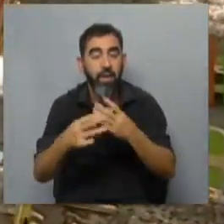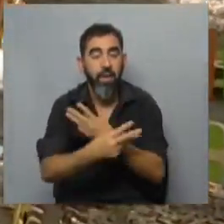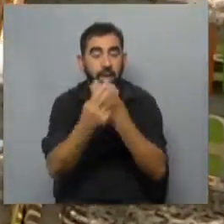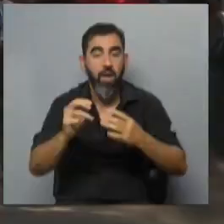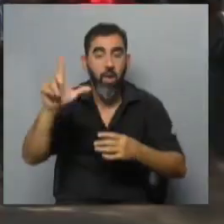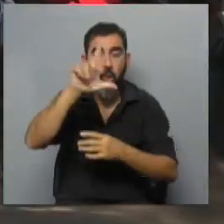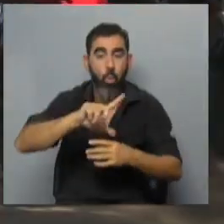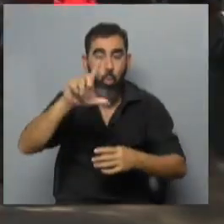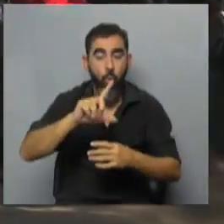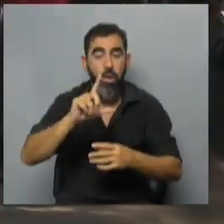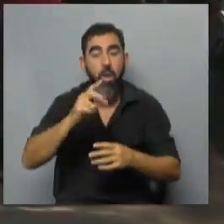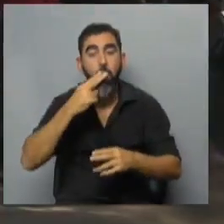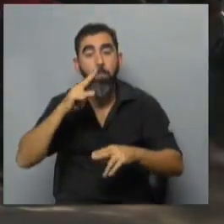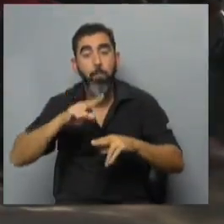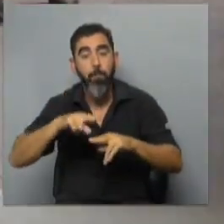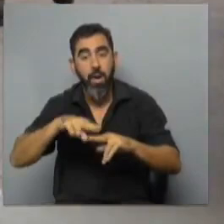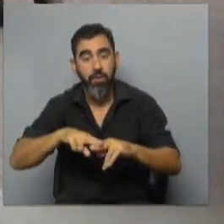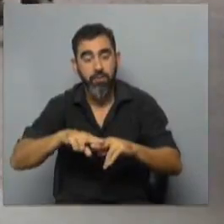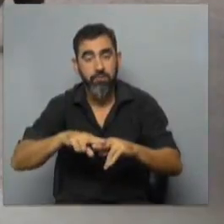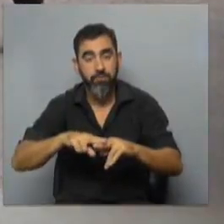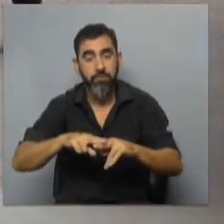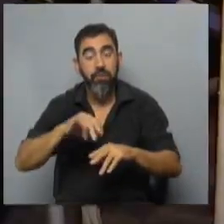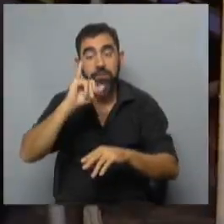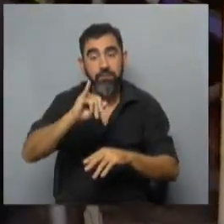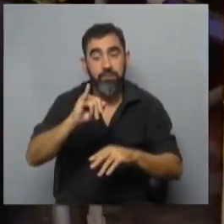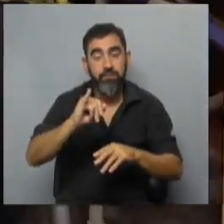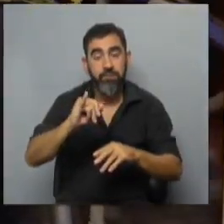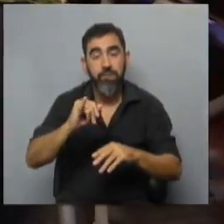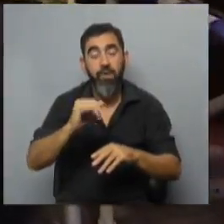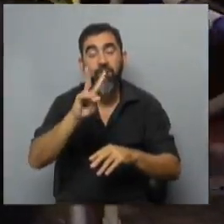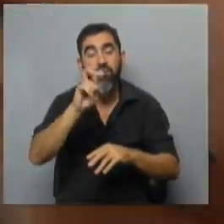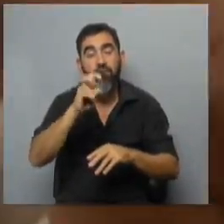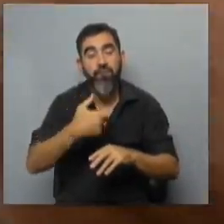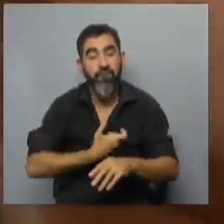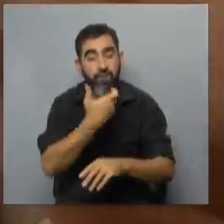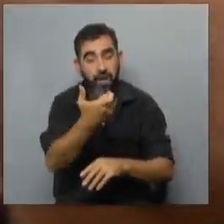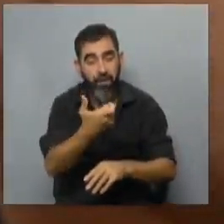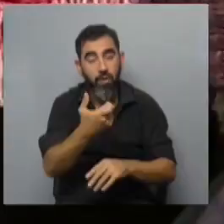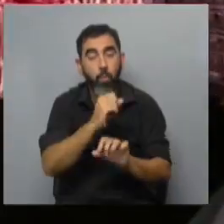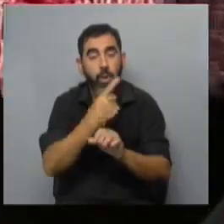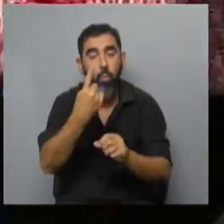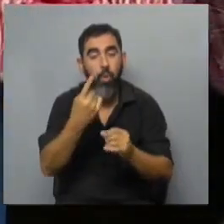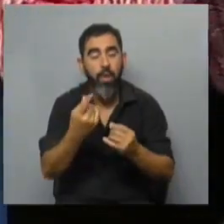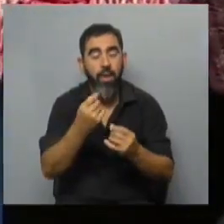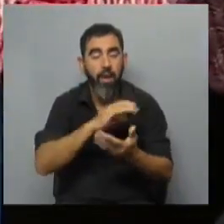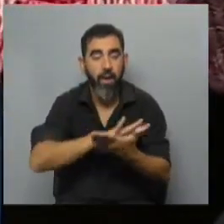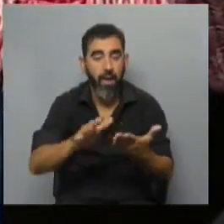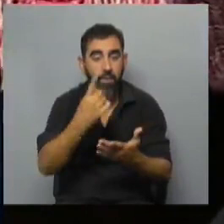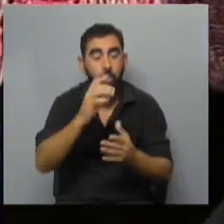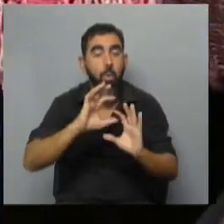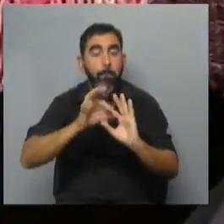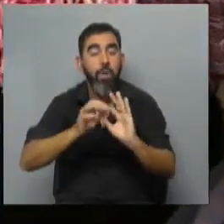lunes 11 y martes 12 de abril quienes cuenten con una credencial verde podrán acceder a una entrada general gratuita el